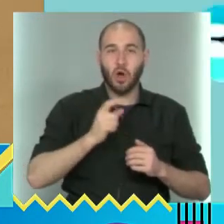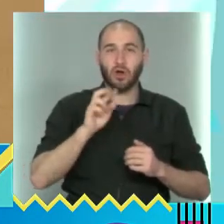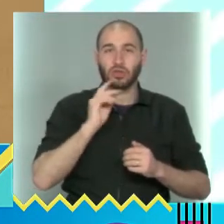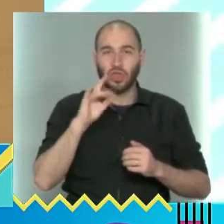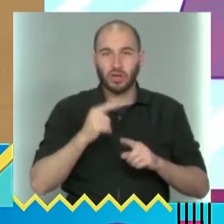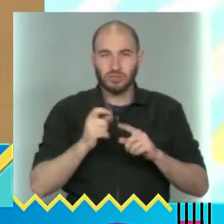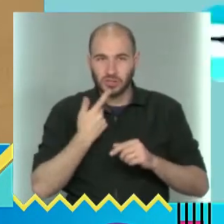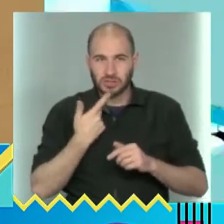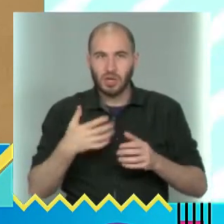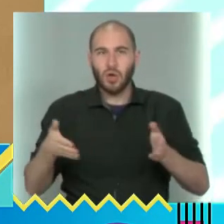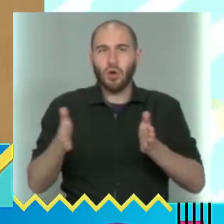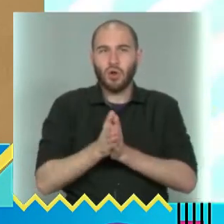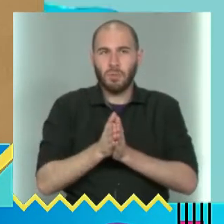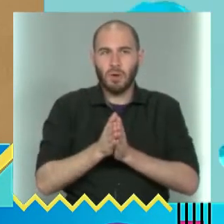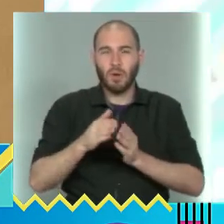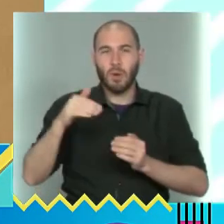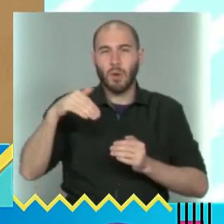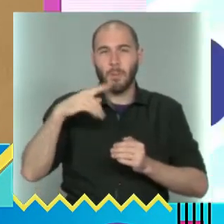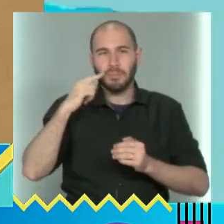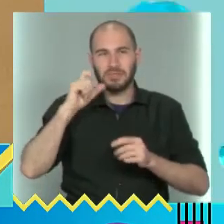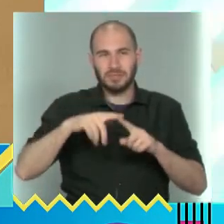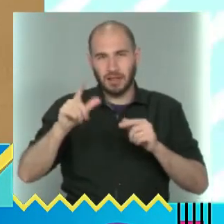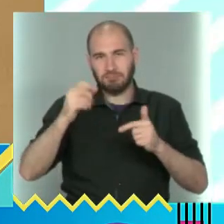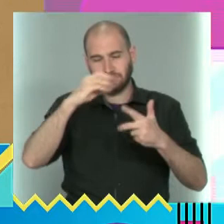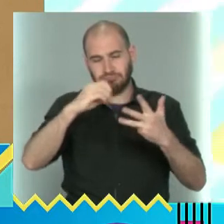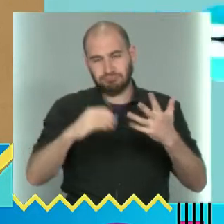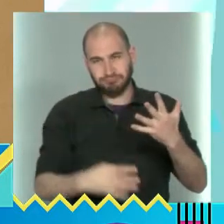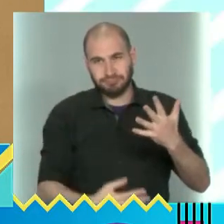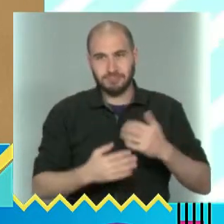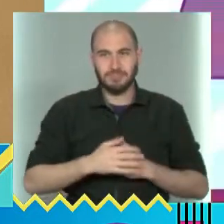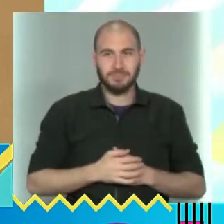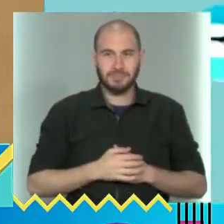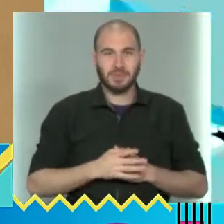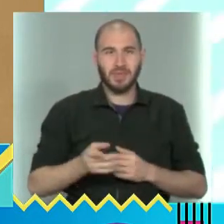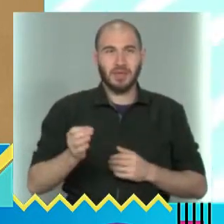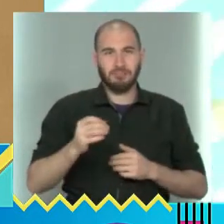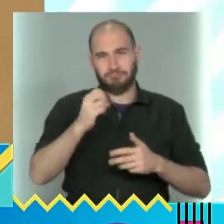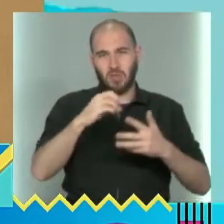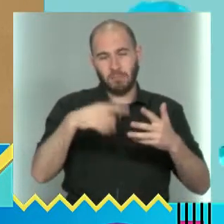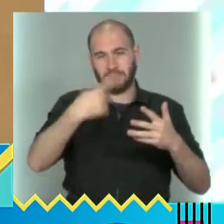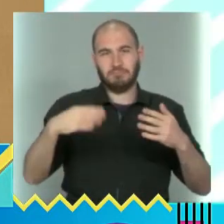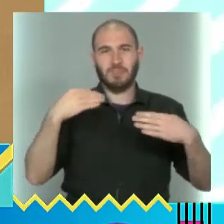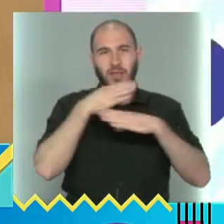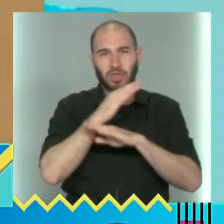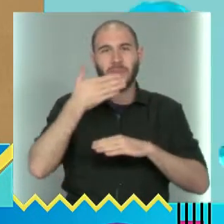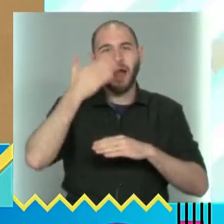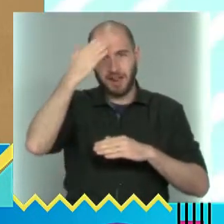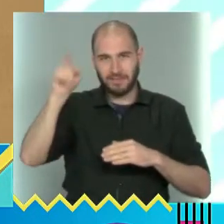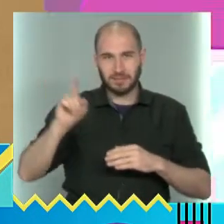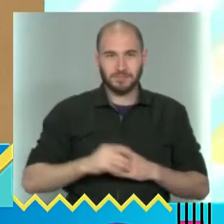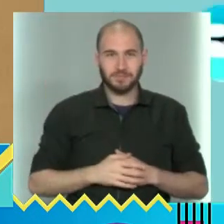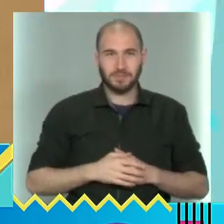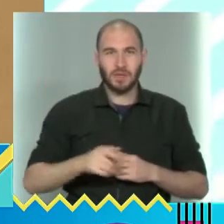ortodoxos, de la mano de Michel Aflaq, Salah Avital o Hukran al-Jaurani, justamente, que fueron los